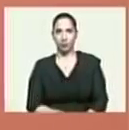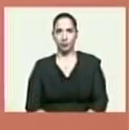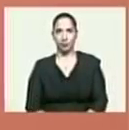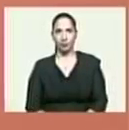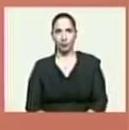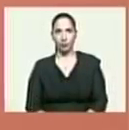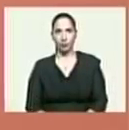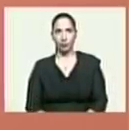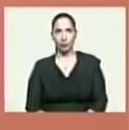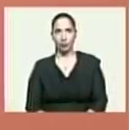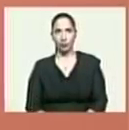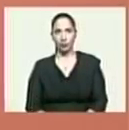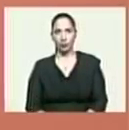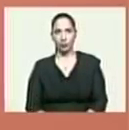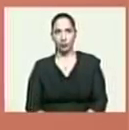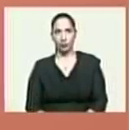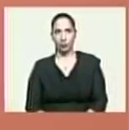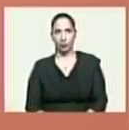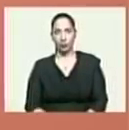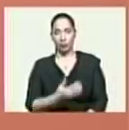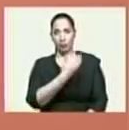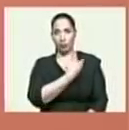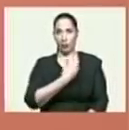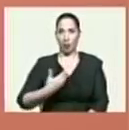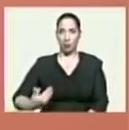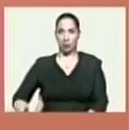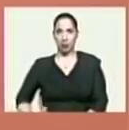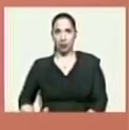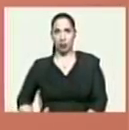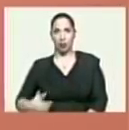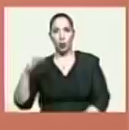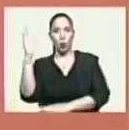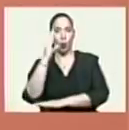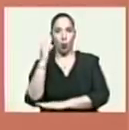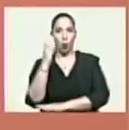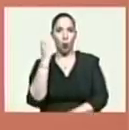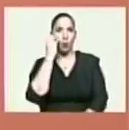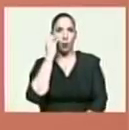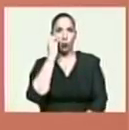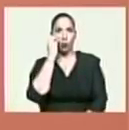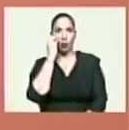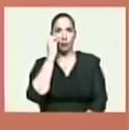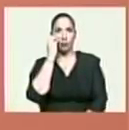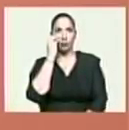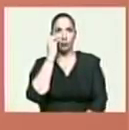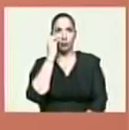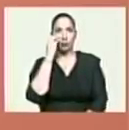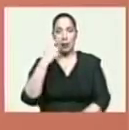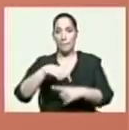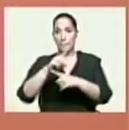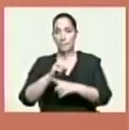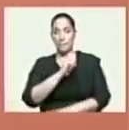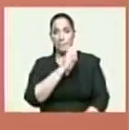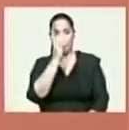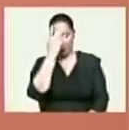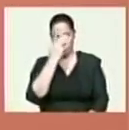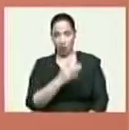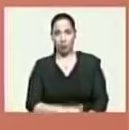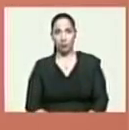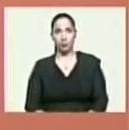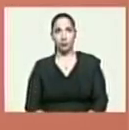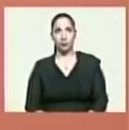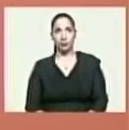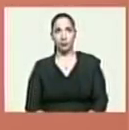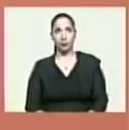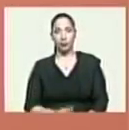El presidente de Colombia, Duque, el 1 de febrero. Fernando del